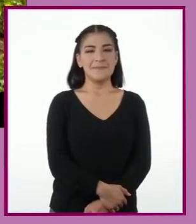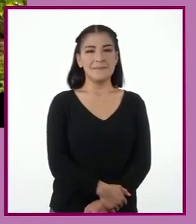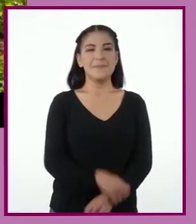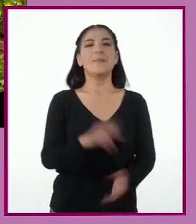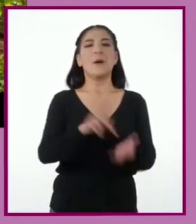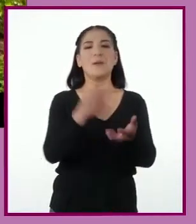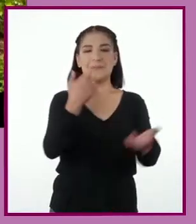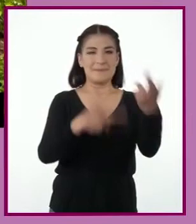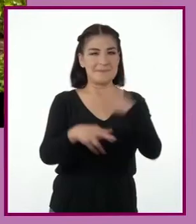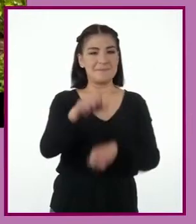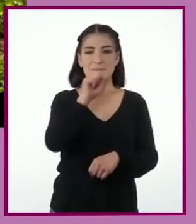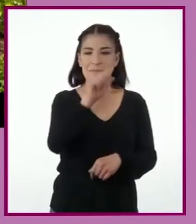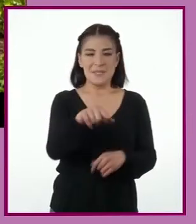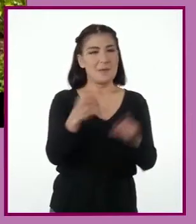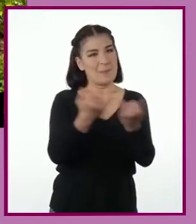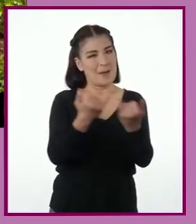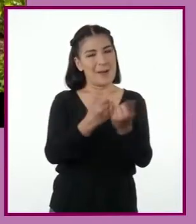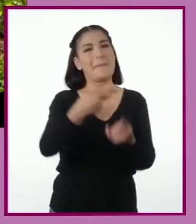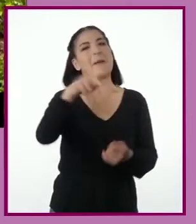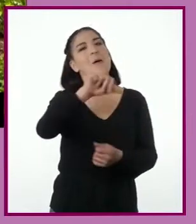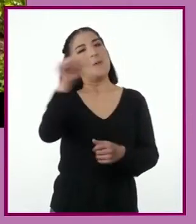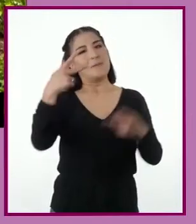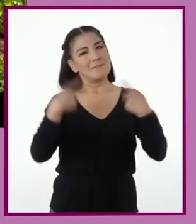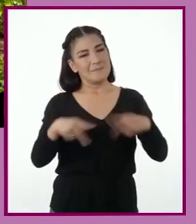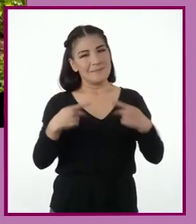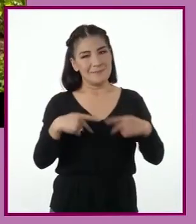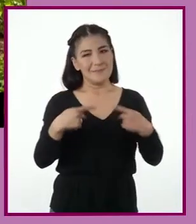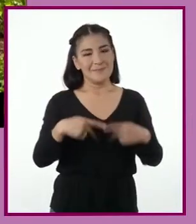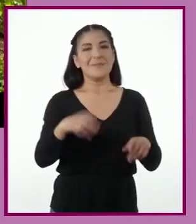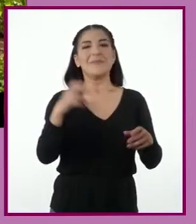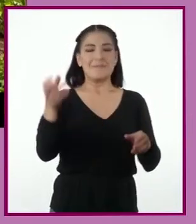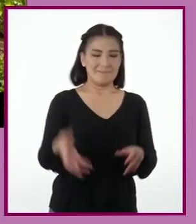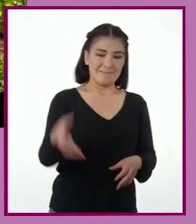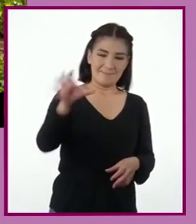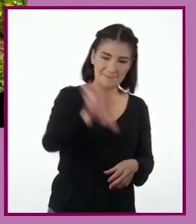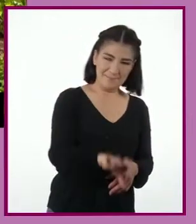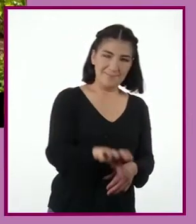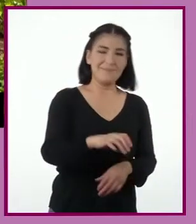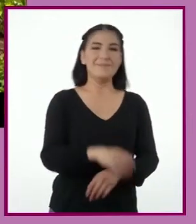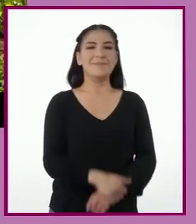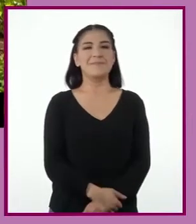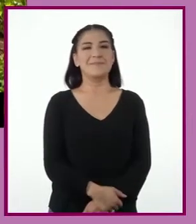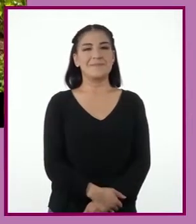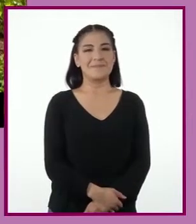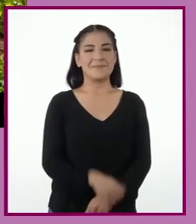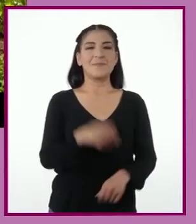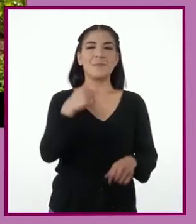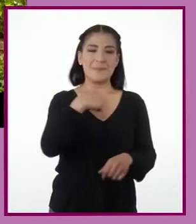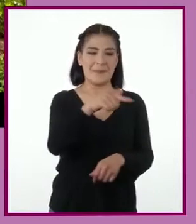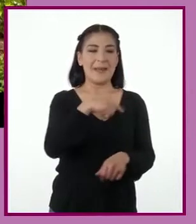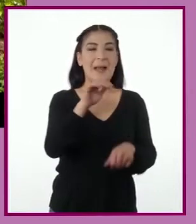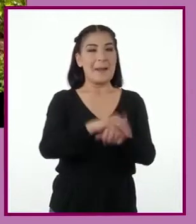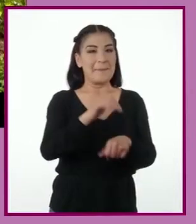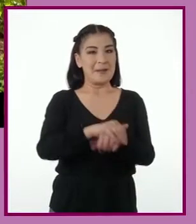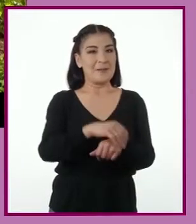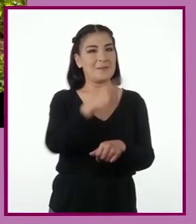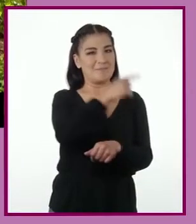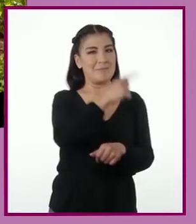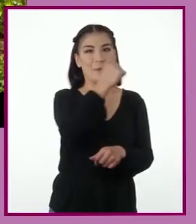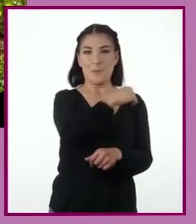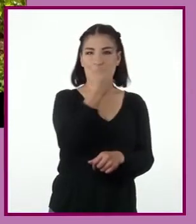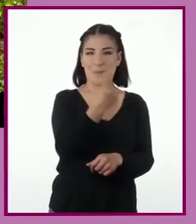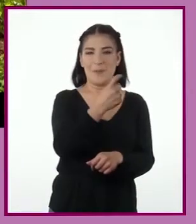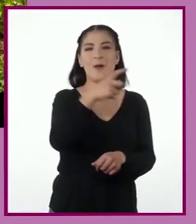Repetimos nuevamente los mismos pasos, revolvimos los dulces y los arrojamos nuevamente con nuestro amigo número 2. Nos podemos quitar el